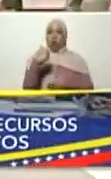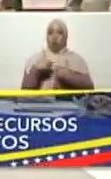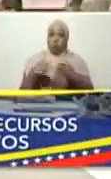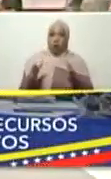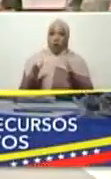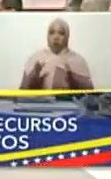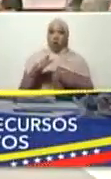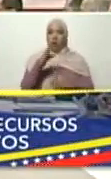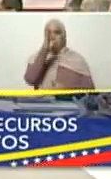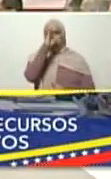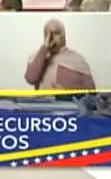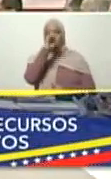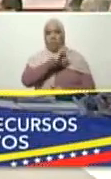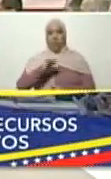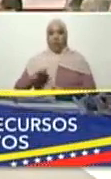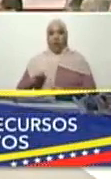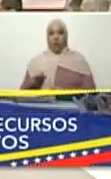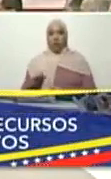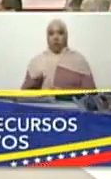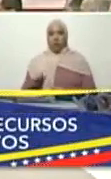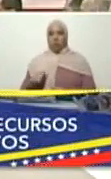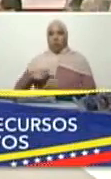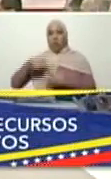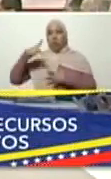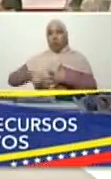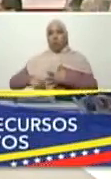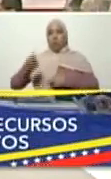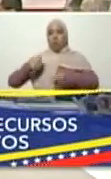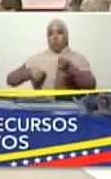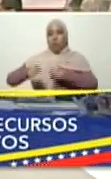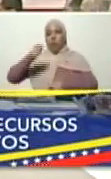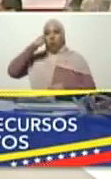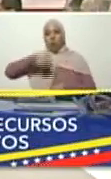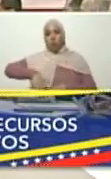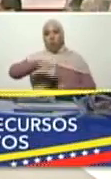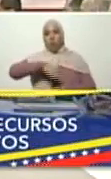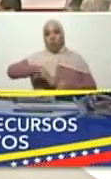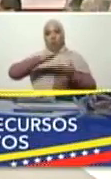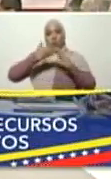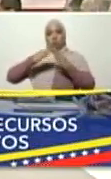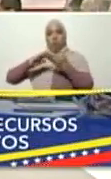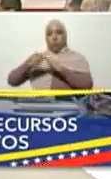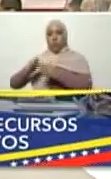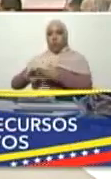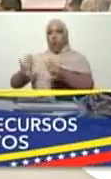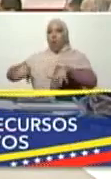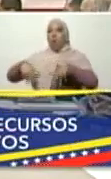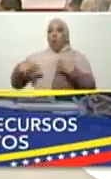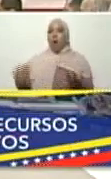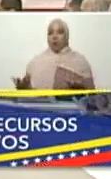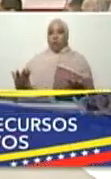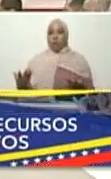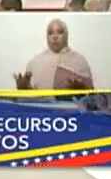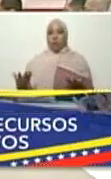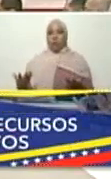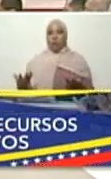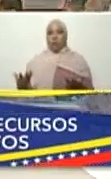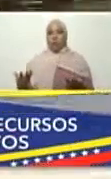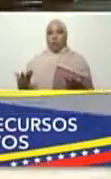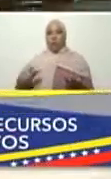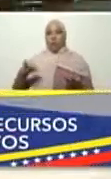y desde la banca privada a los proyectos económicos del pueblo, en su comuna, en su consejo comunal? ¿Cuándo se va a hacer? ¿Cuándo vamos a